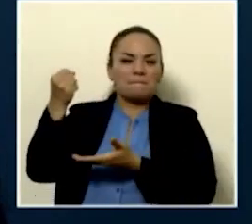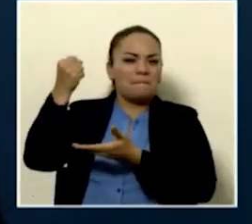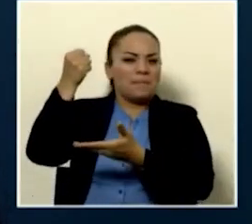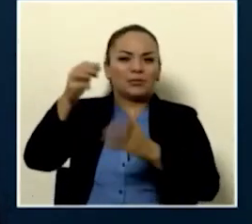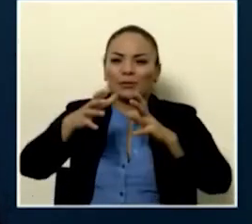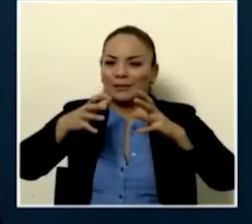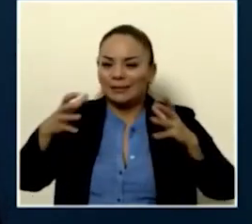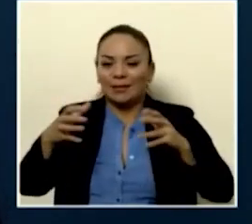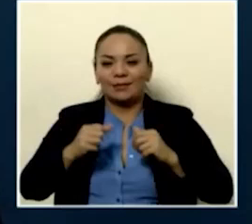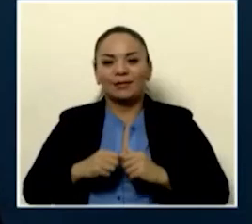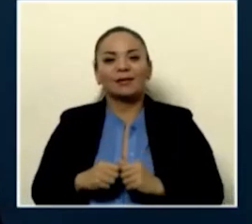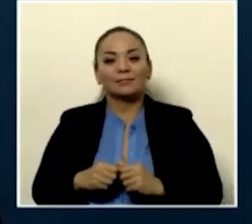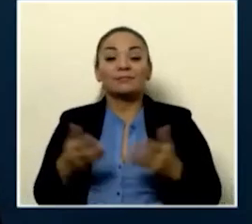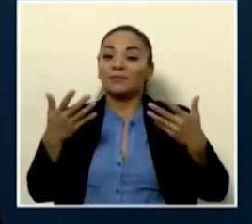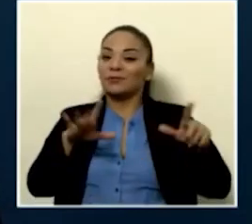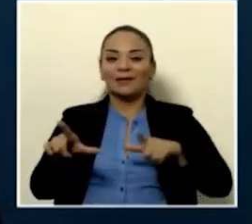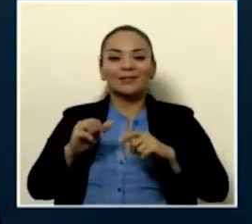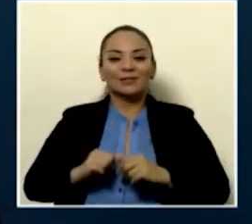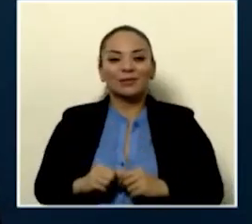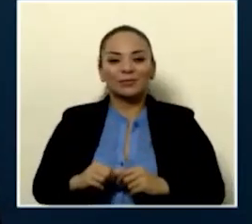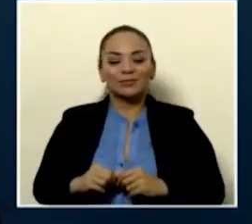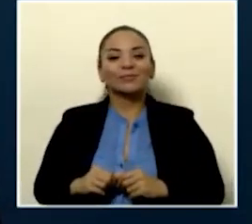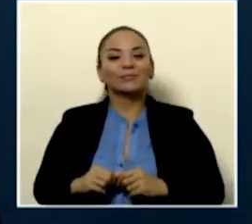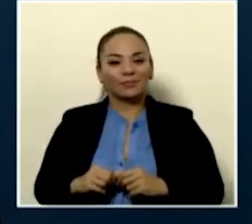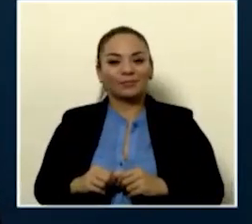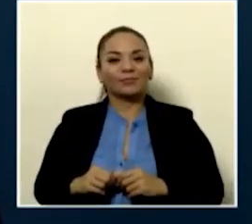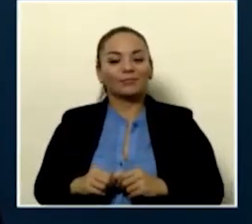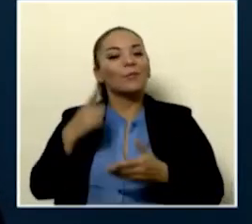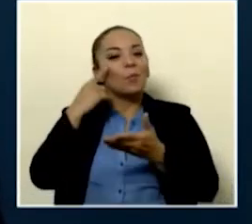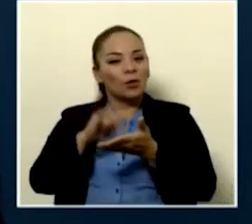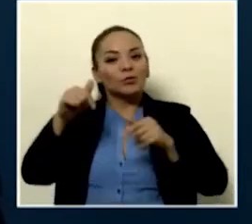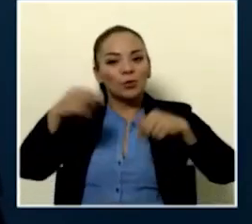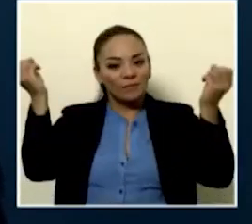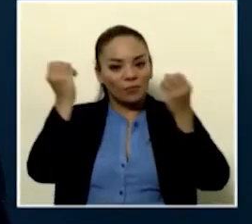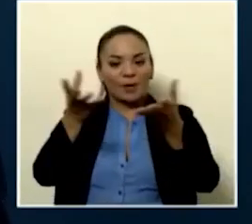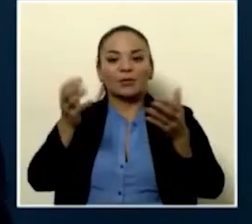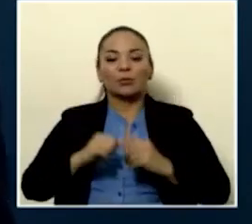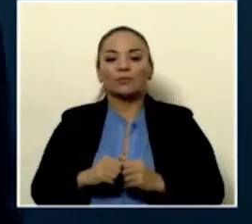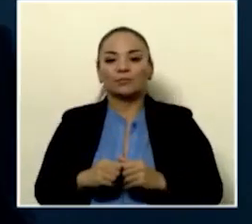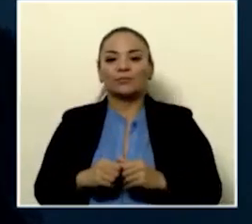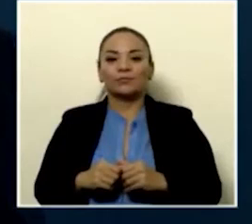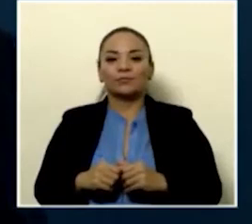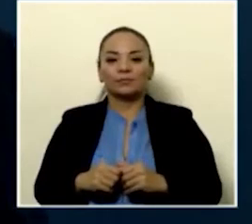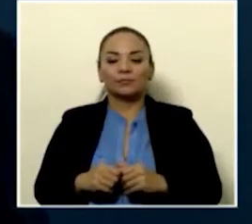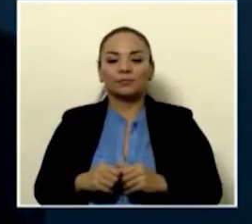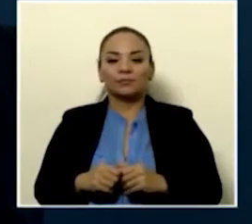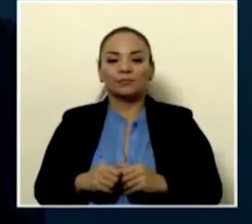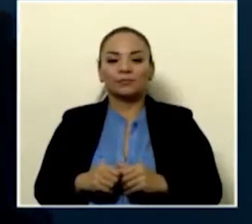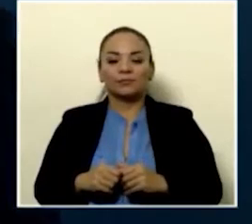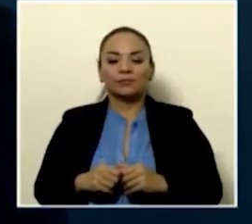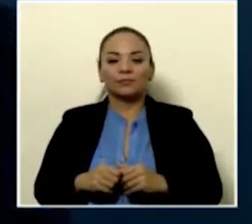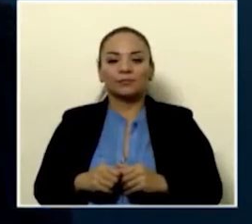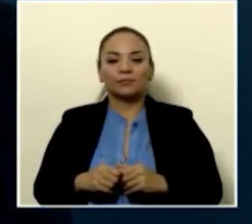enorme. Y ya estamos. Y por eso lo estoy anunciando. De hecho, hoy, más